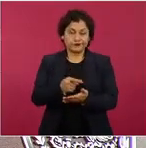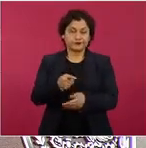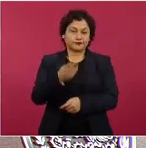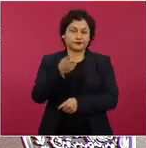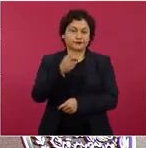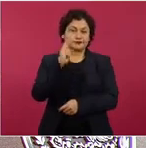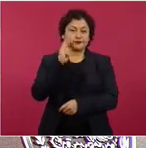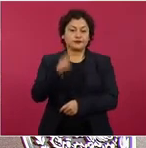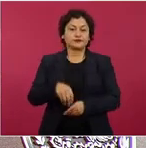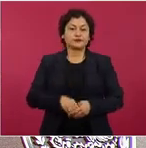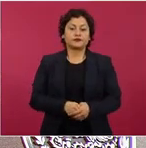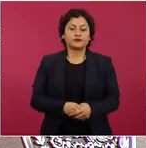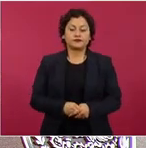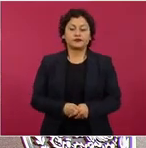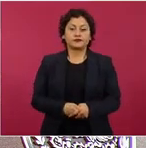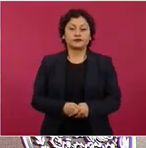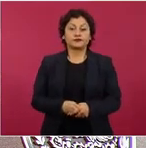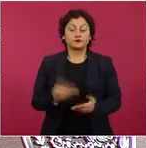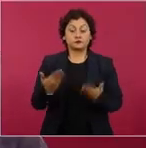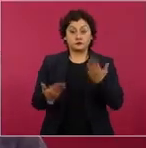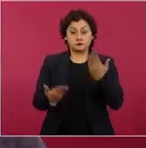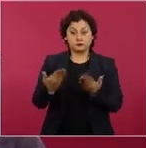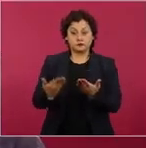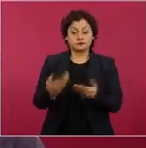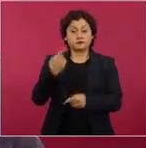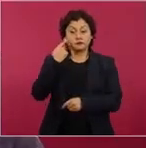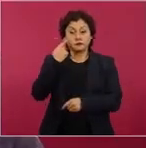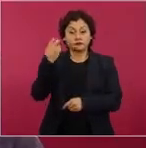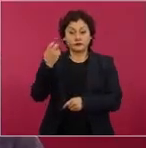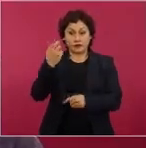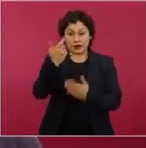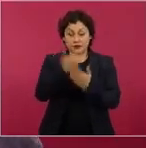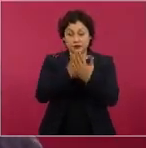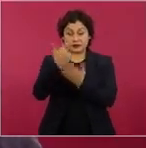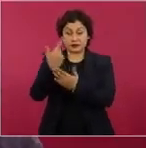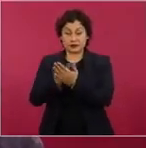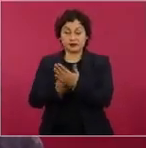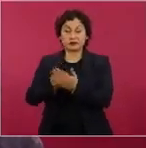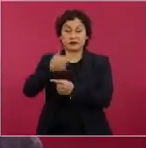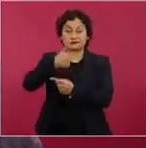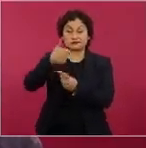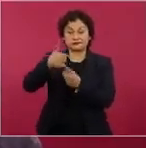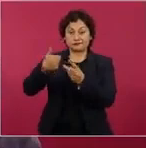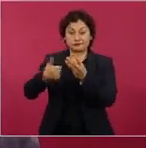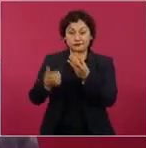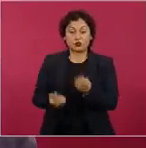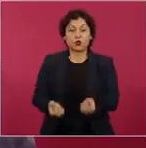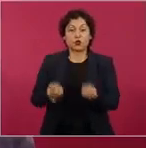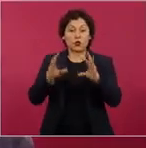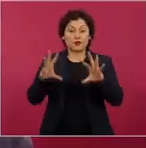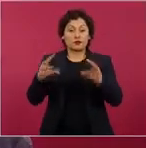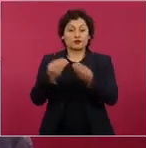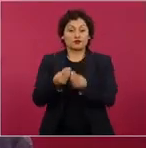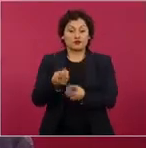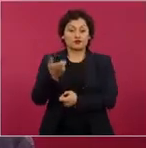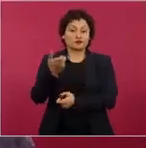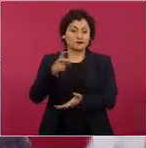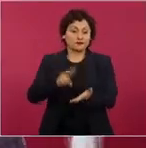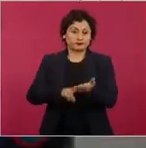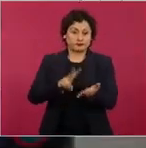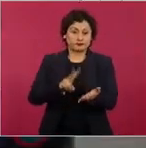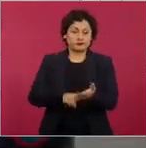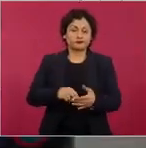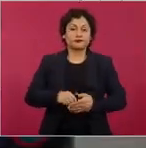centavos. Vemos esa comparación en mismo Veracruz, de 1,005 pesos con 30 centavos a 856 pesos con